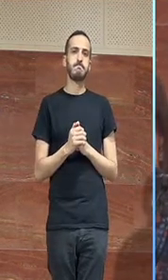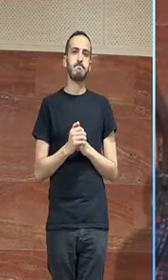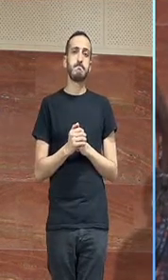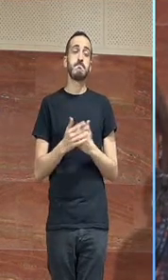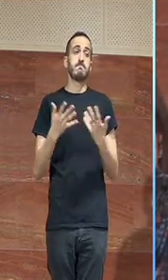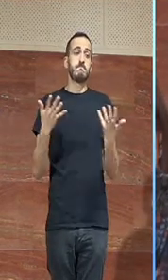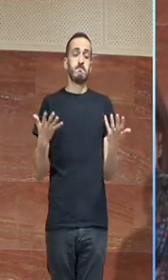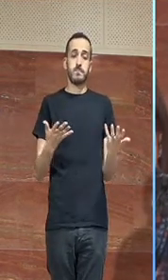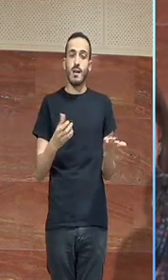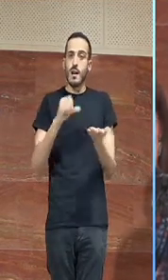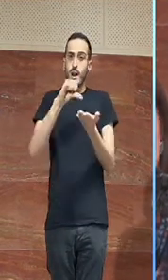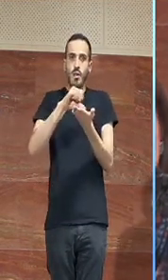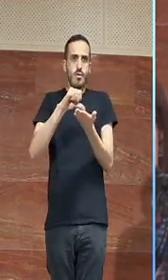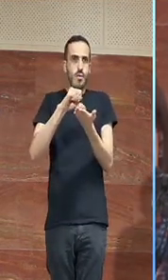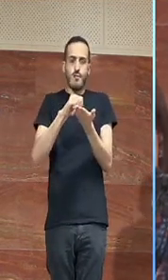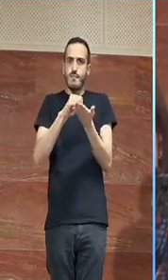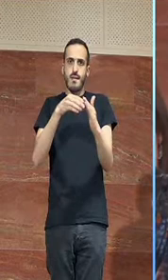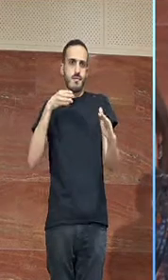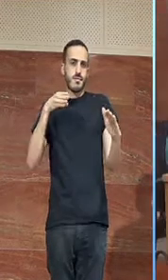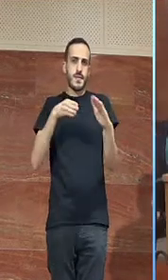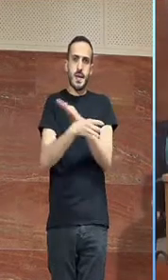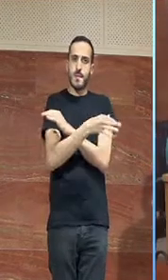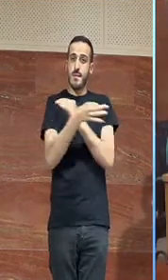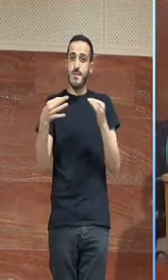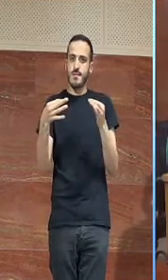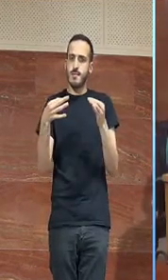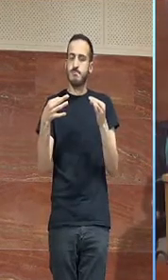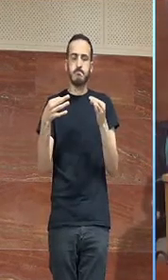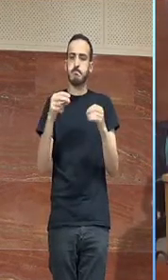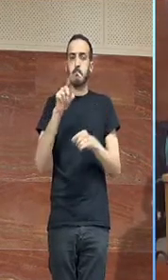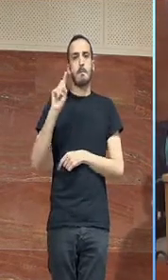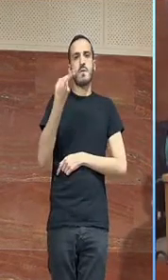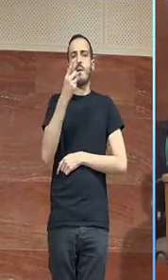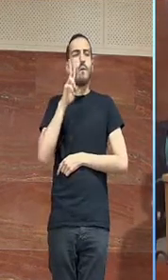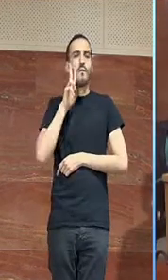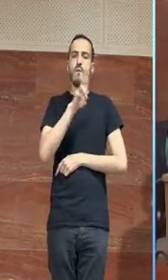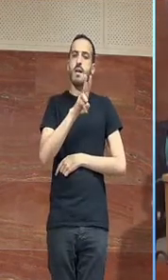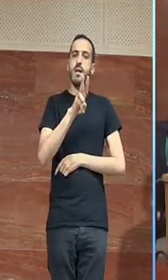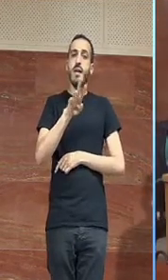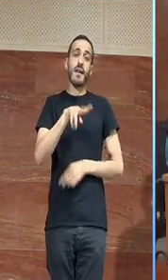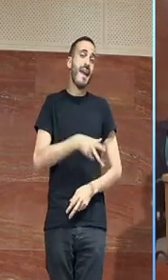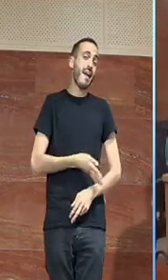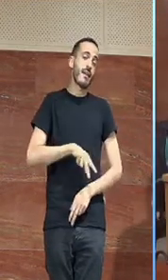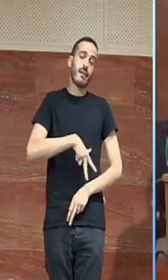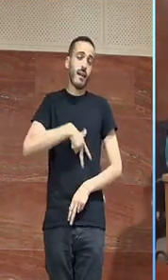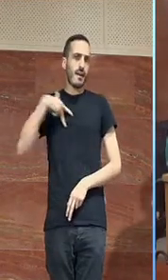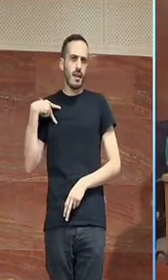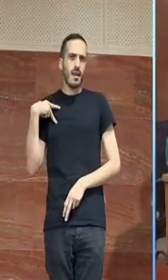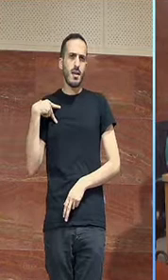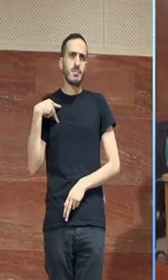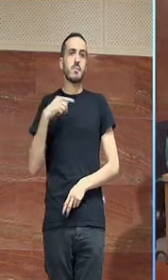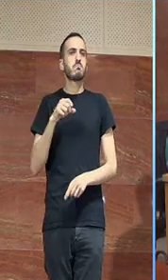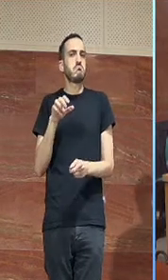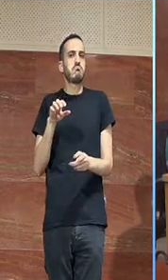sea realmente efectiva, no debemos perder la visión de conjunto de todos estos indicadores de la escala humana.